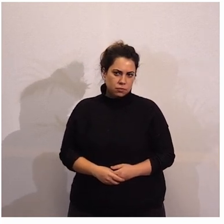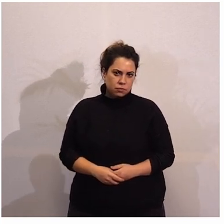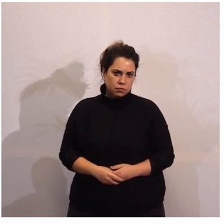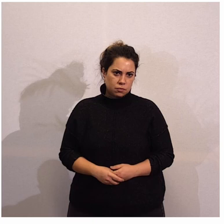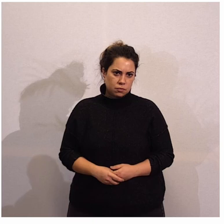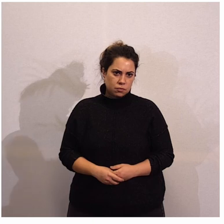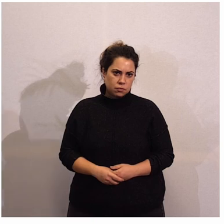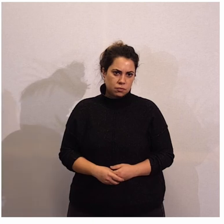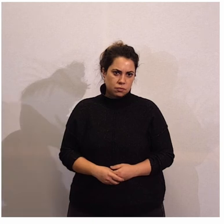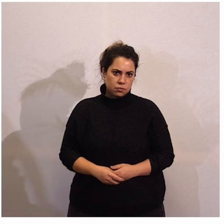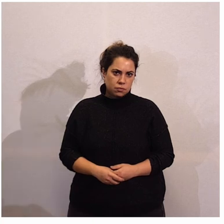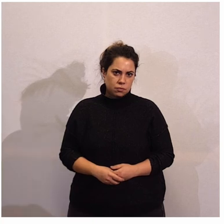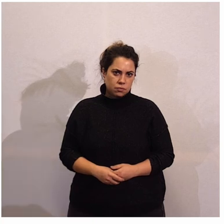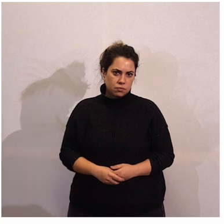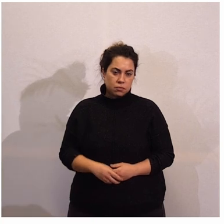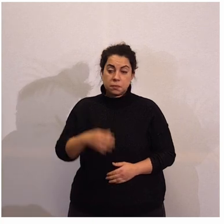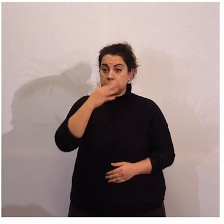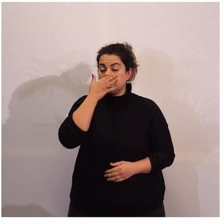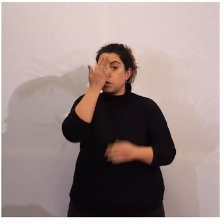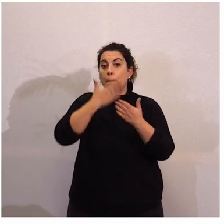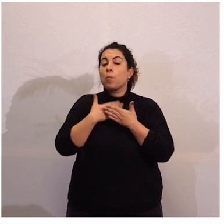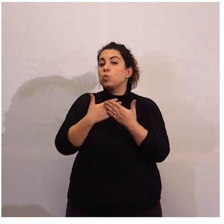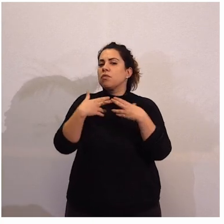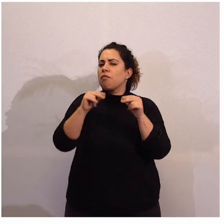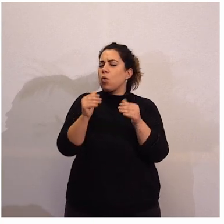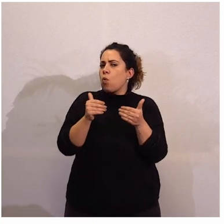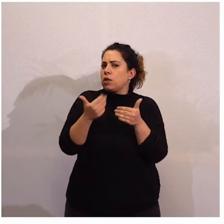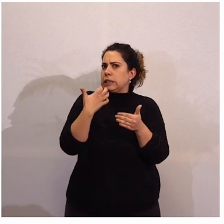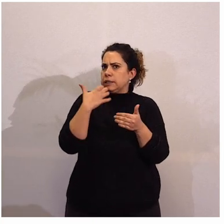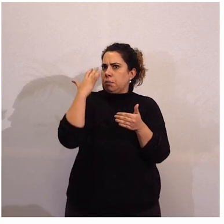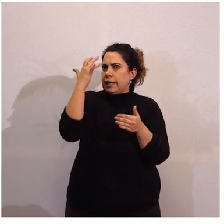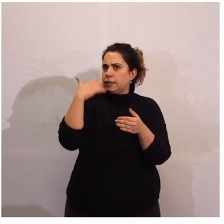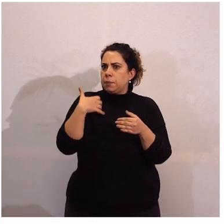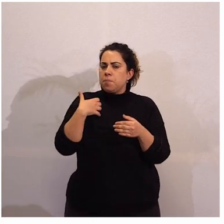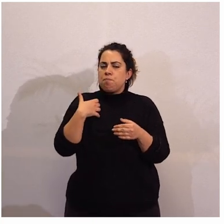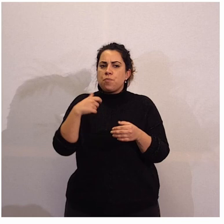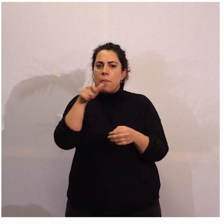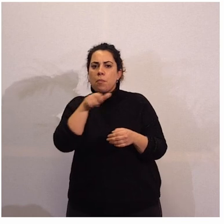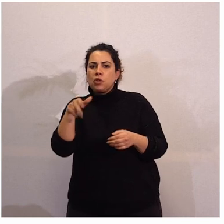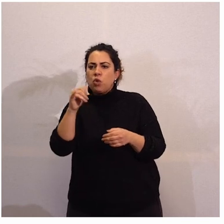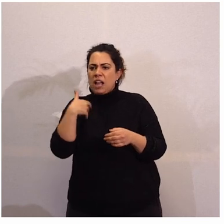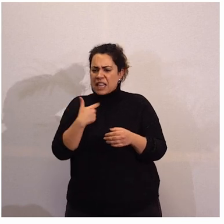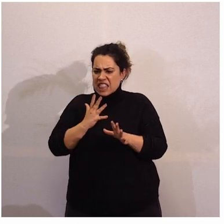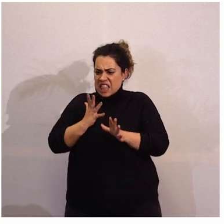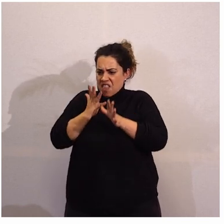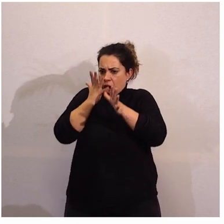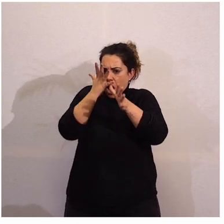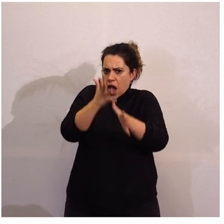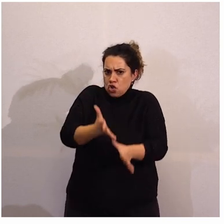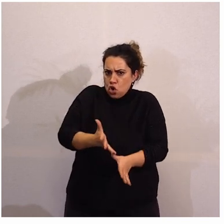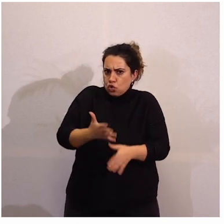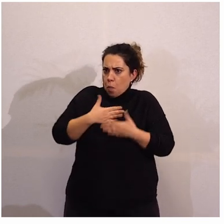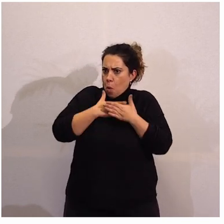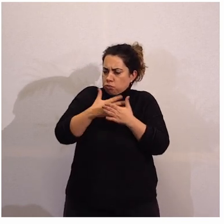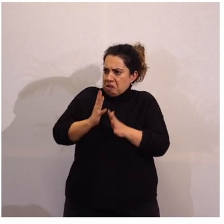ser voluntario si una persona lleva un ejemplo como unos 10 años con el